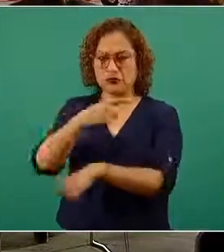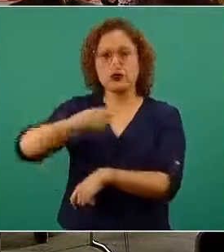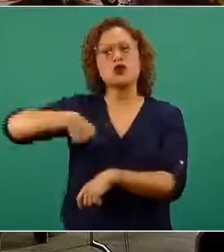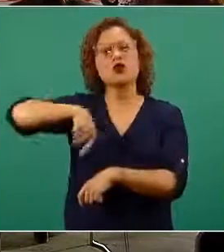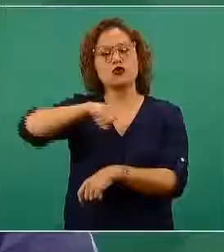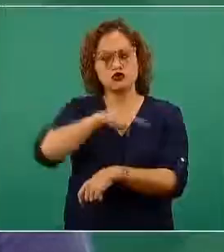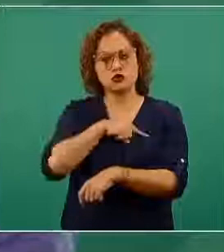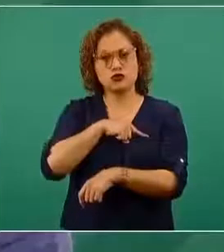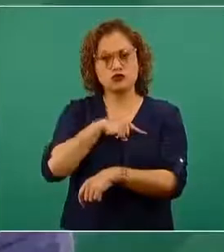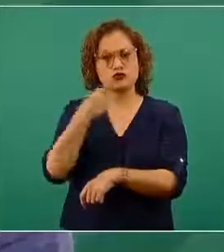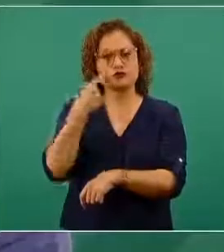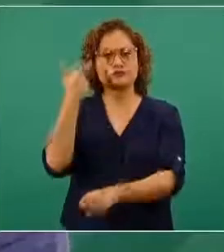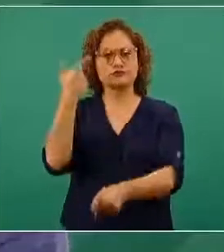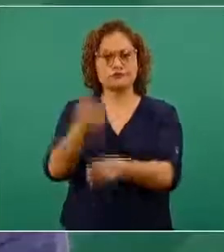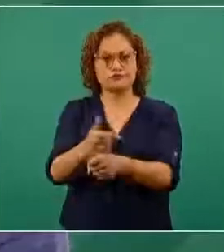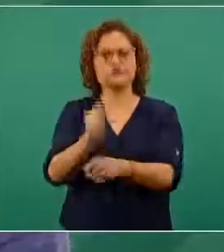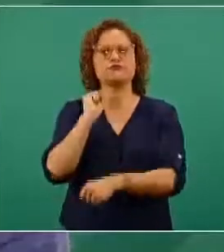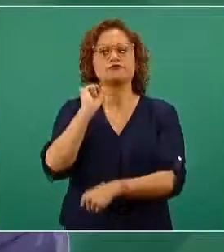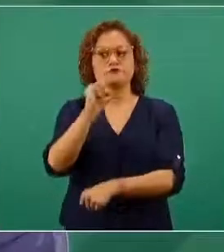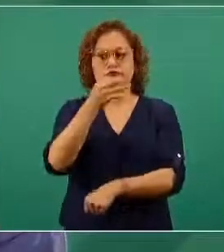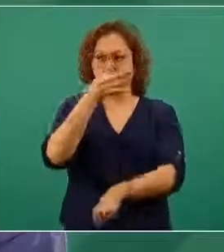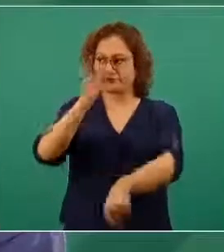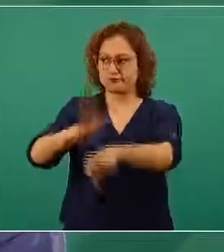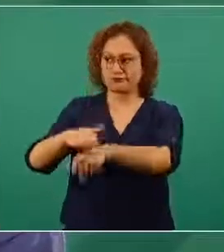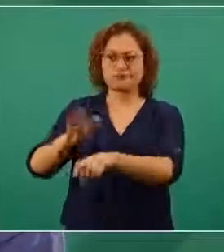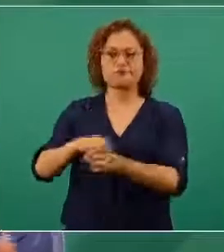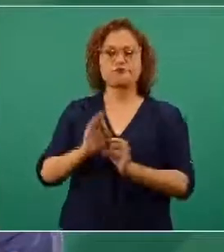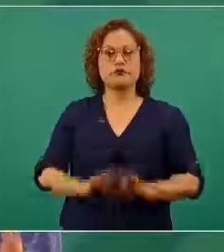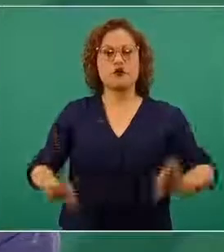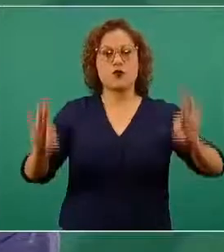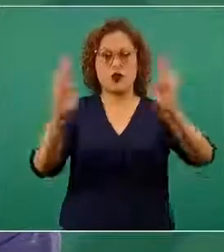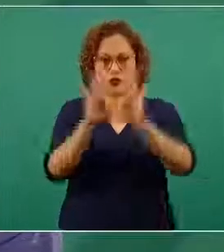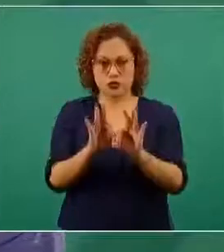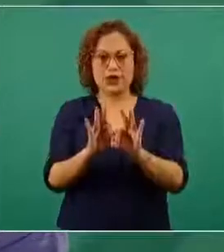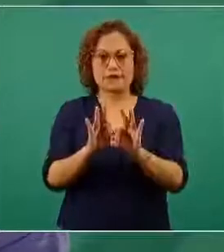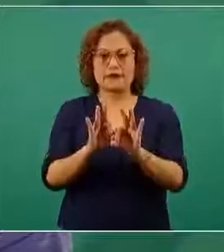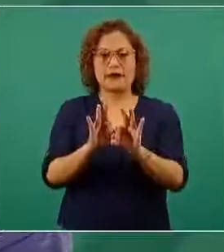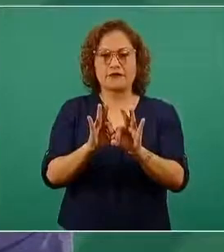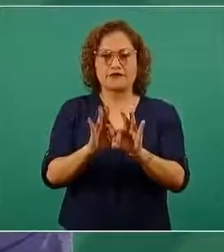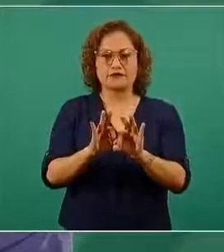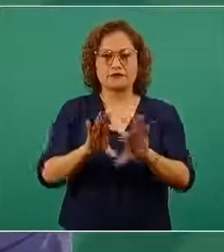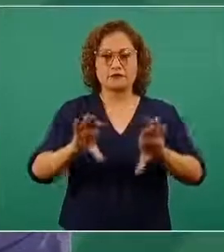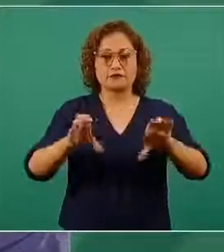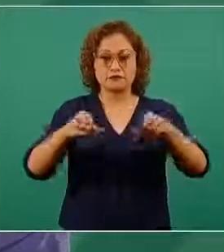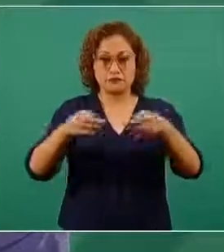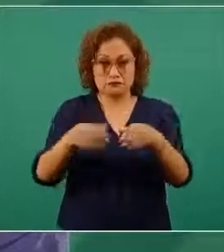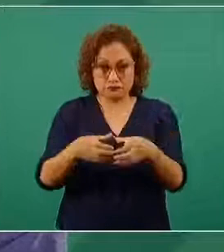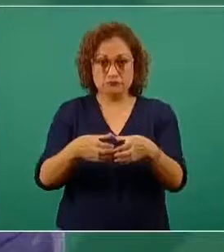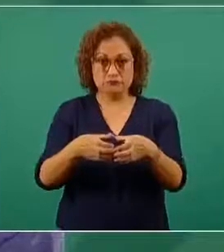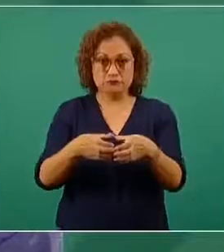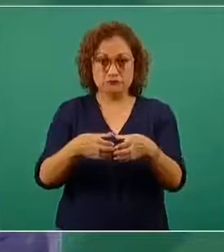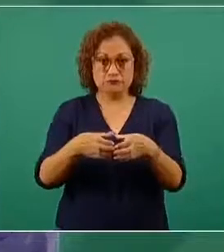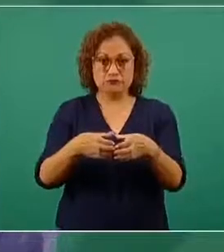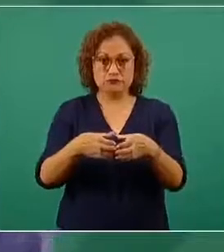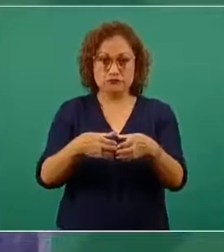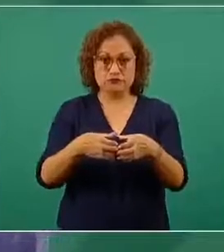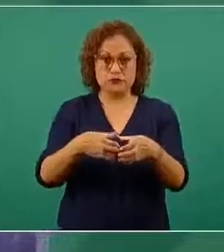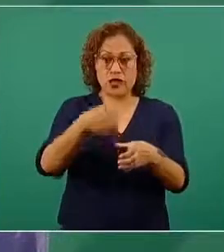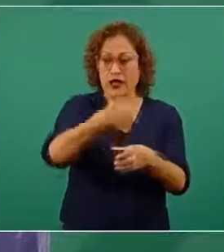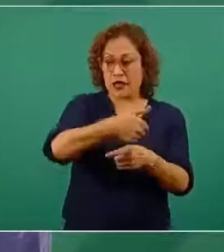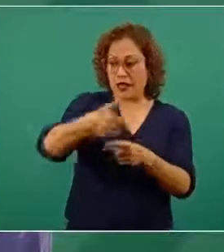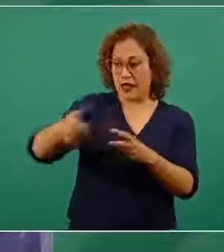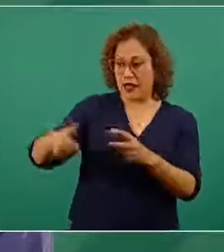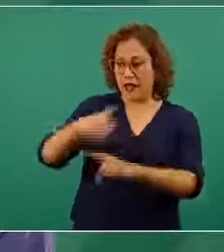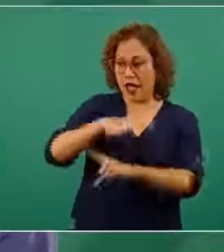mucho la importancia de que cada dependencia esté enfocada al bienestar de estas